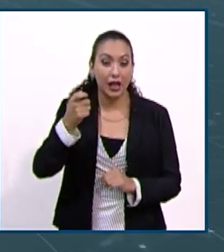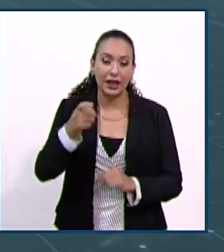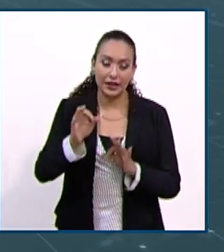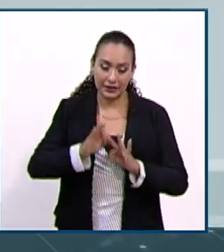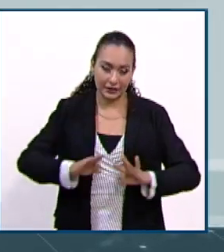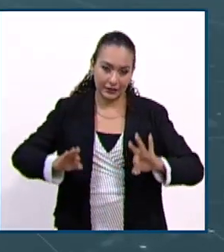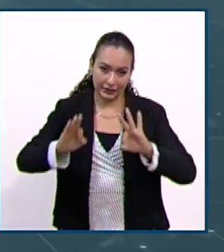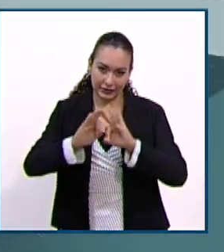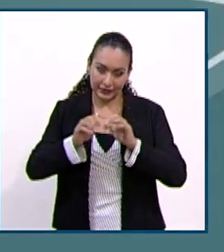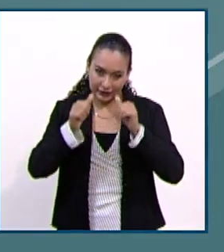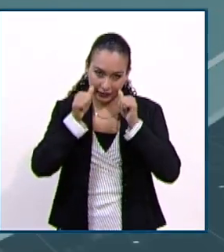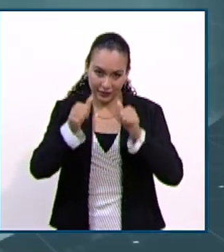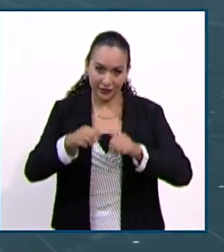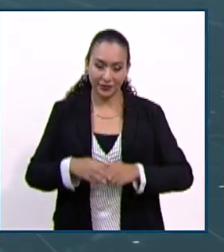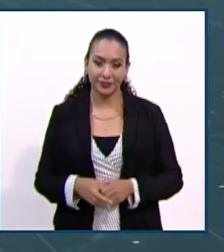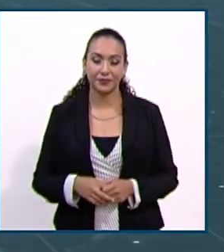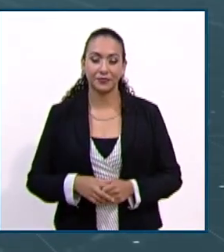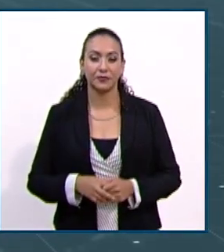segunda sala.